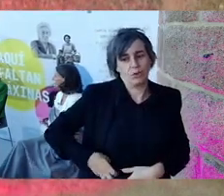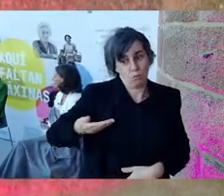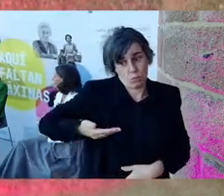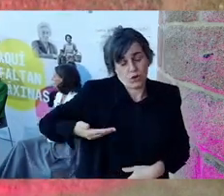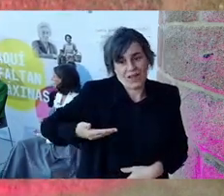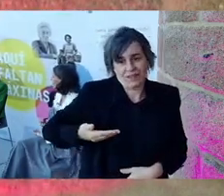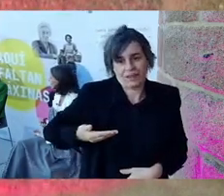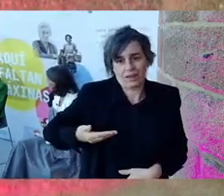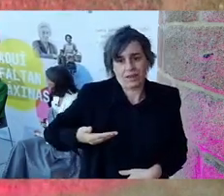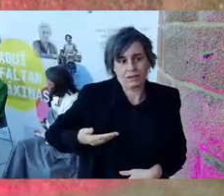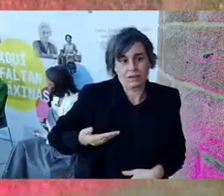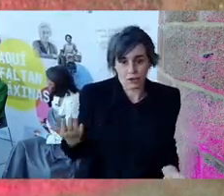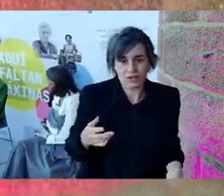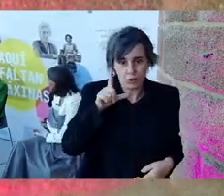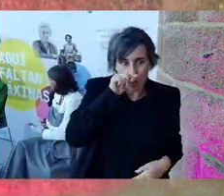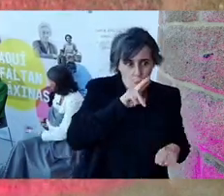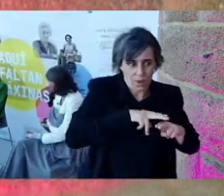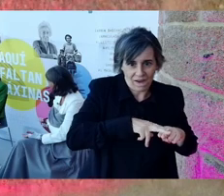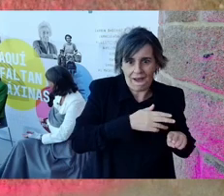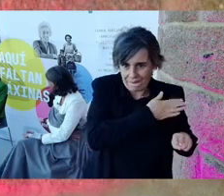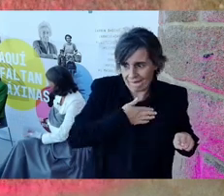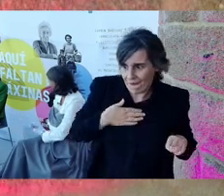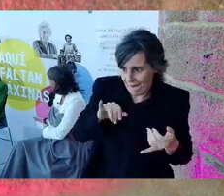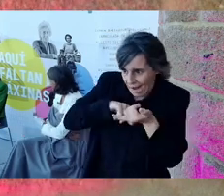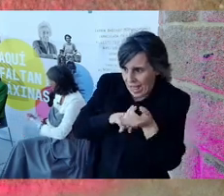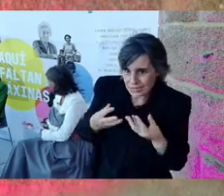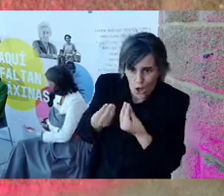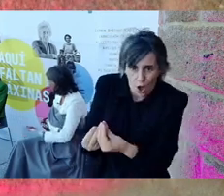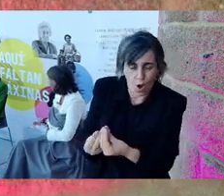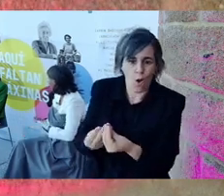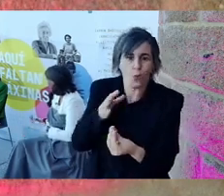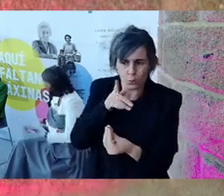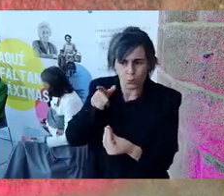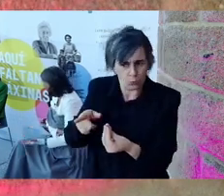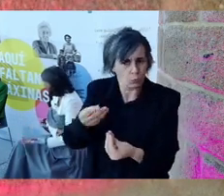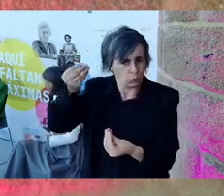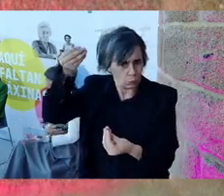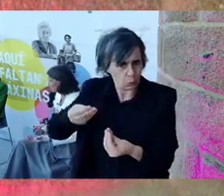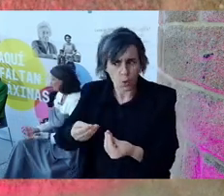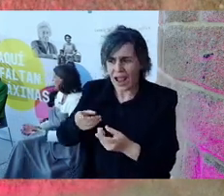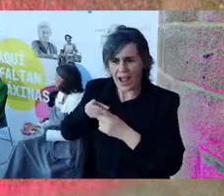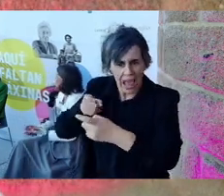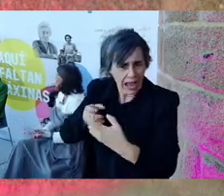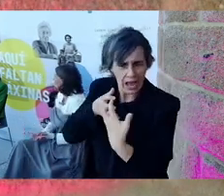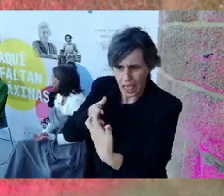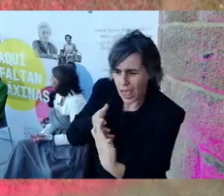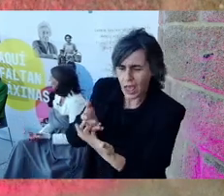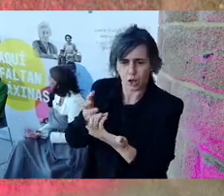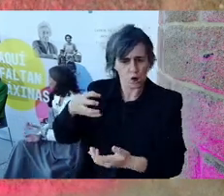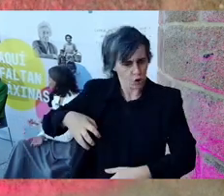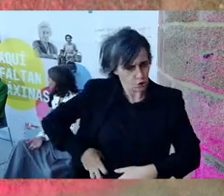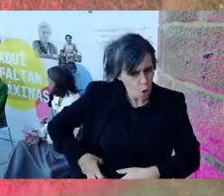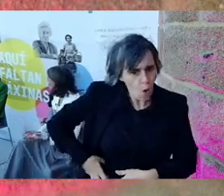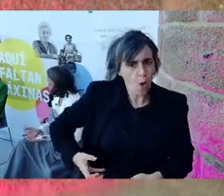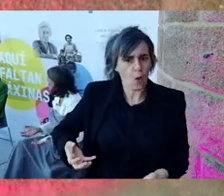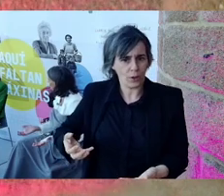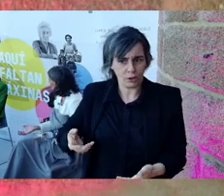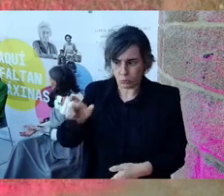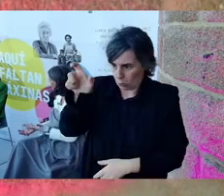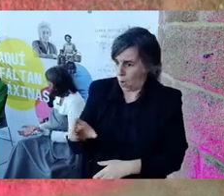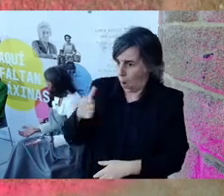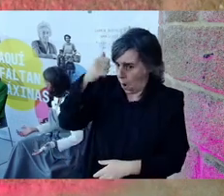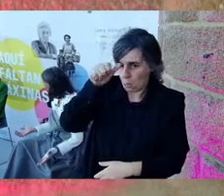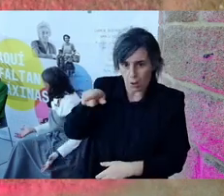de los grandes nobles del reino. Y ella, con quien se quiere casar, es con Candespina, que también es un guerrero, que también es un noble, que ha sido alférez de su padre, o sea, que es un